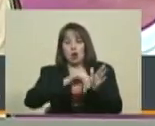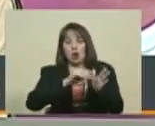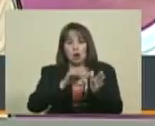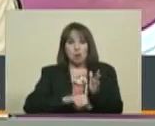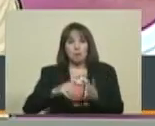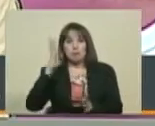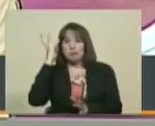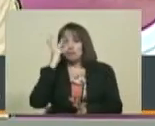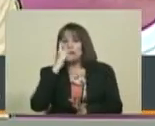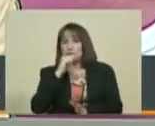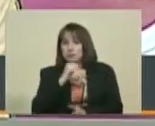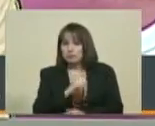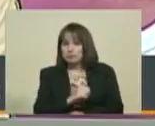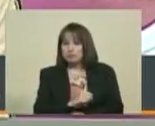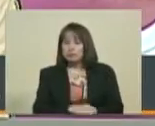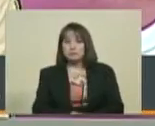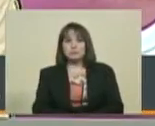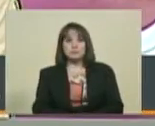prostitución